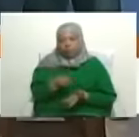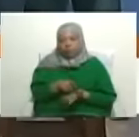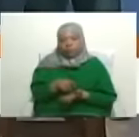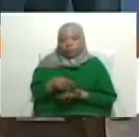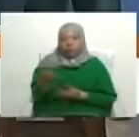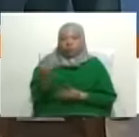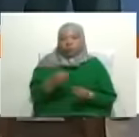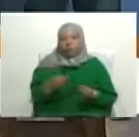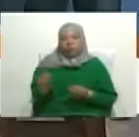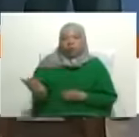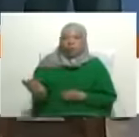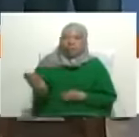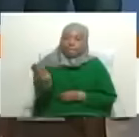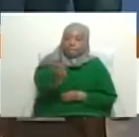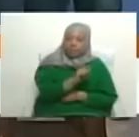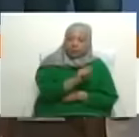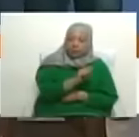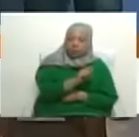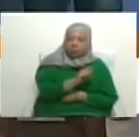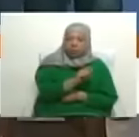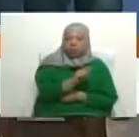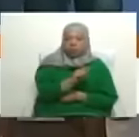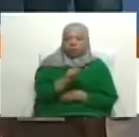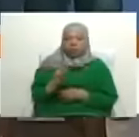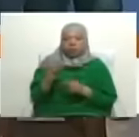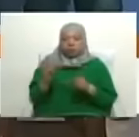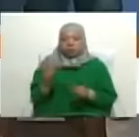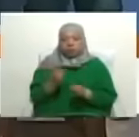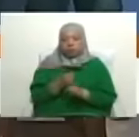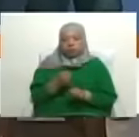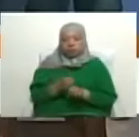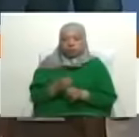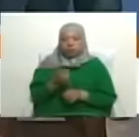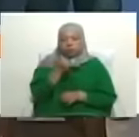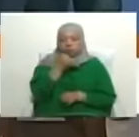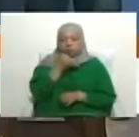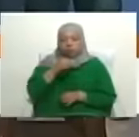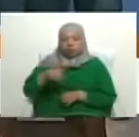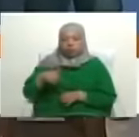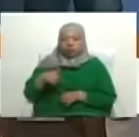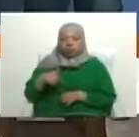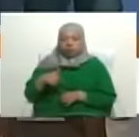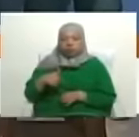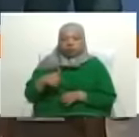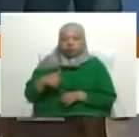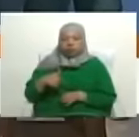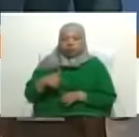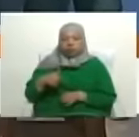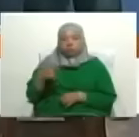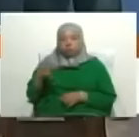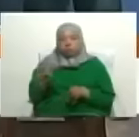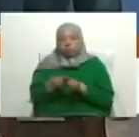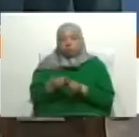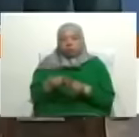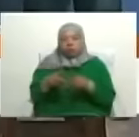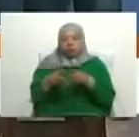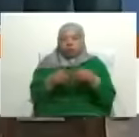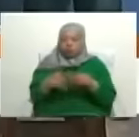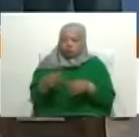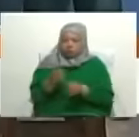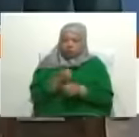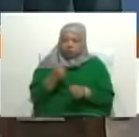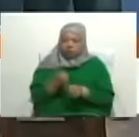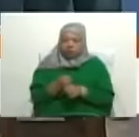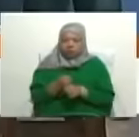Más de un mes tardó CNN en decir, no, nos habíamos equivocado, no fue un autoatentado. Mira, se entrenaron en Chinacota, mira, aquí están las trazas